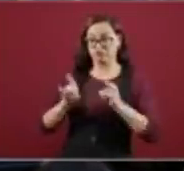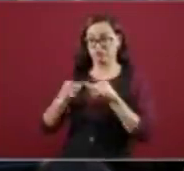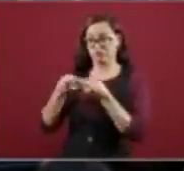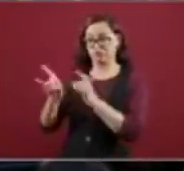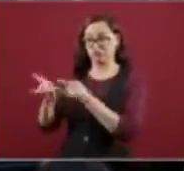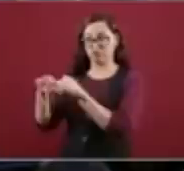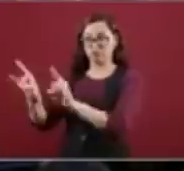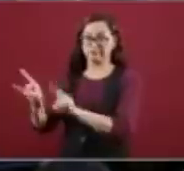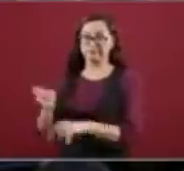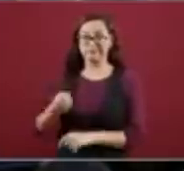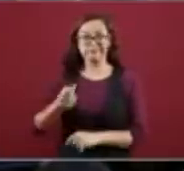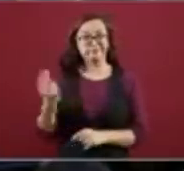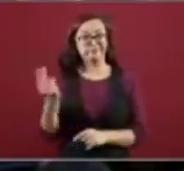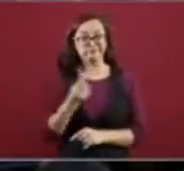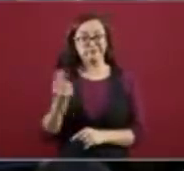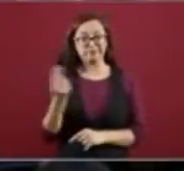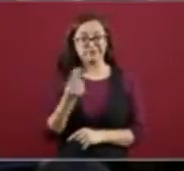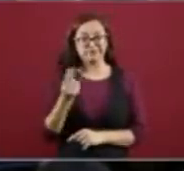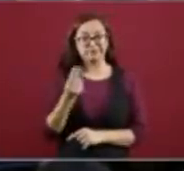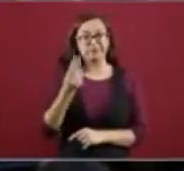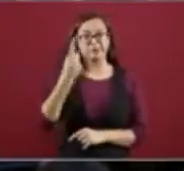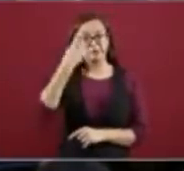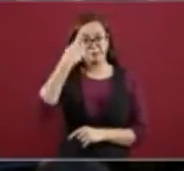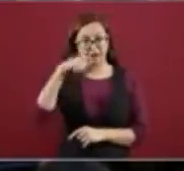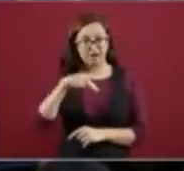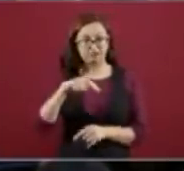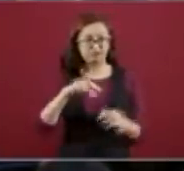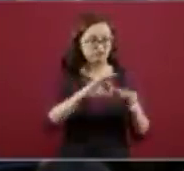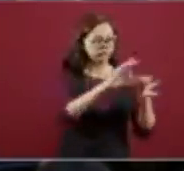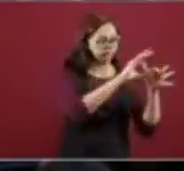que se pueda entrar.